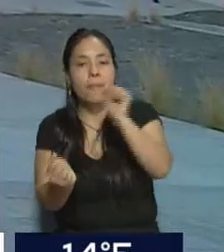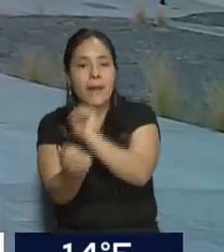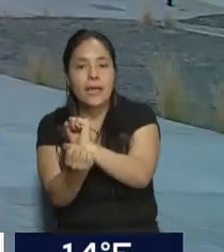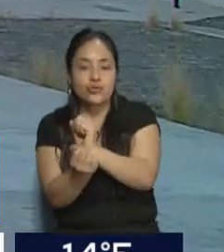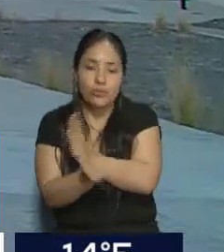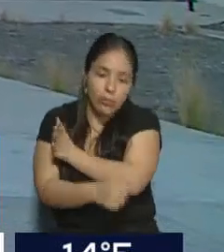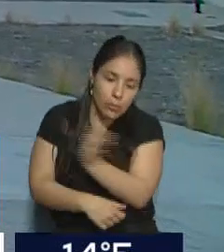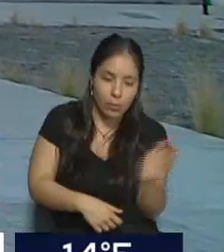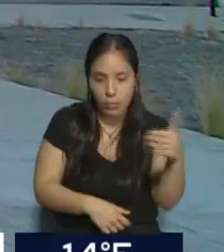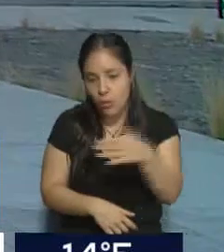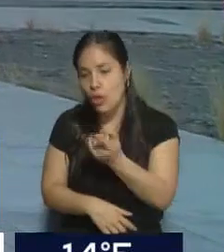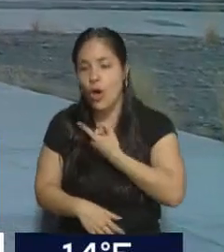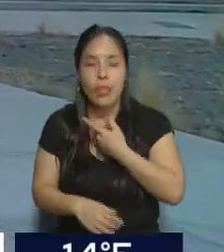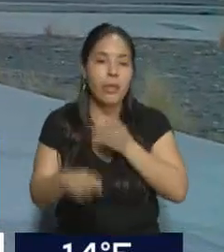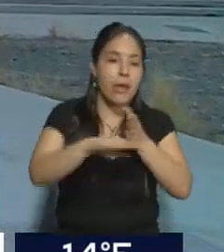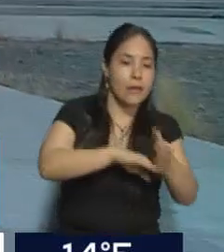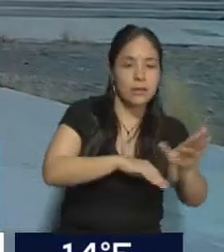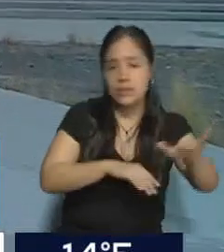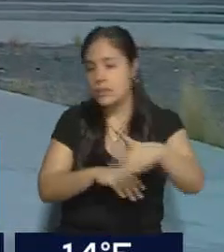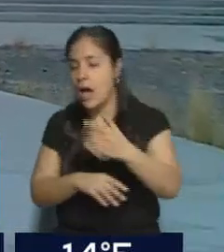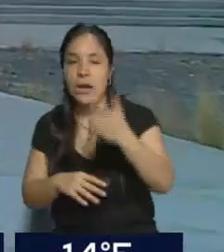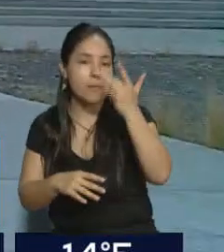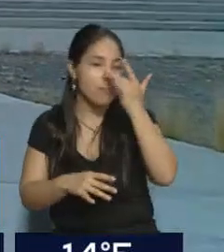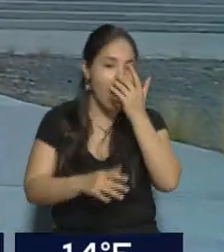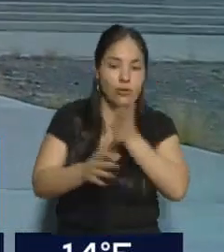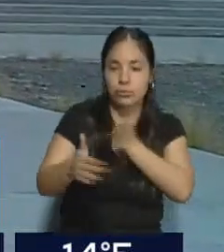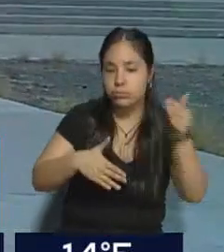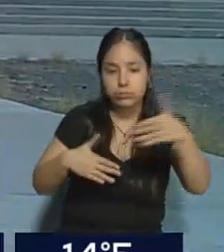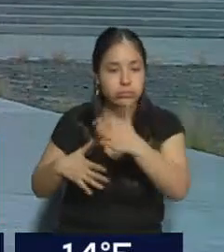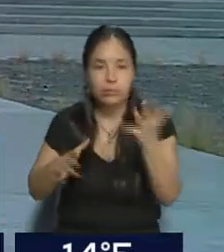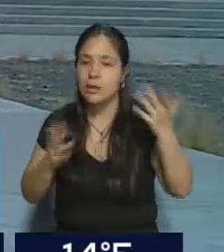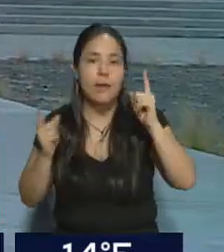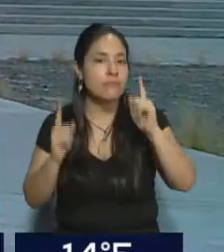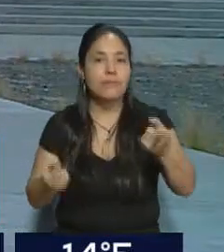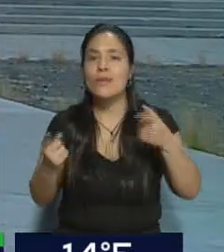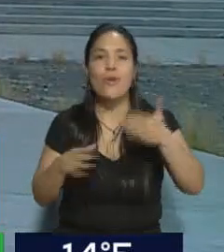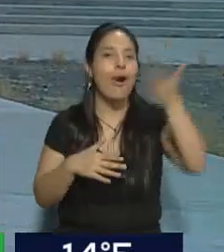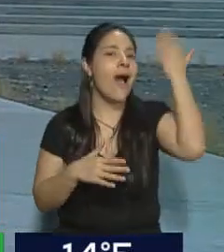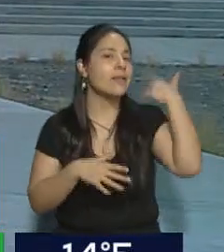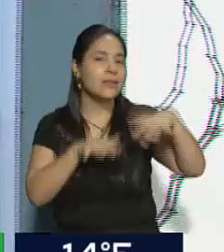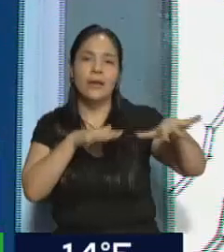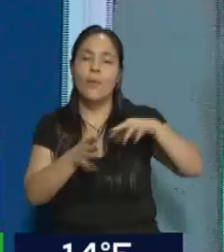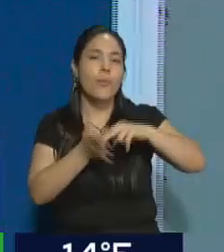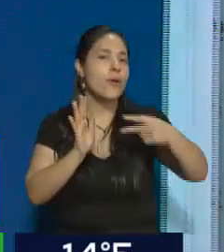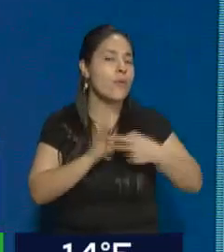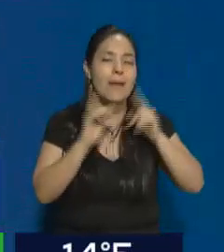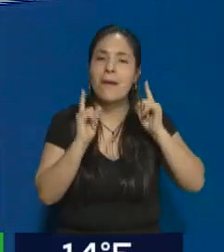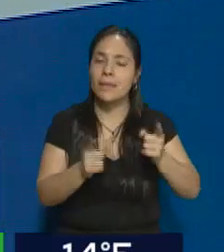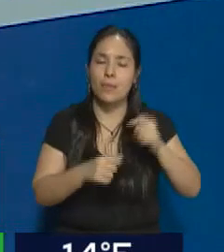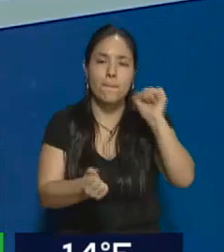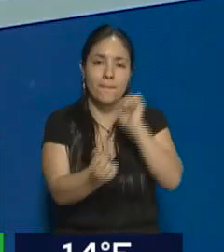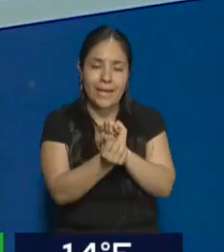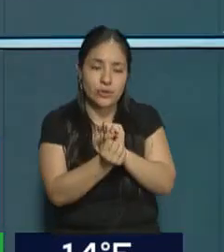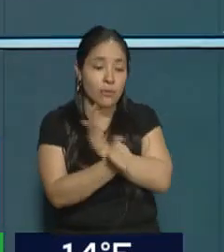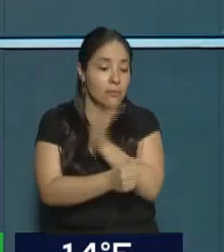dónde ingresan por dónde salen dónde es el baño por todo este movimiento que fue en el cual el la persona que estaba Privada de su